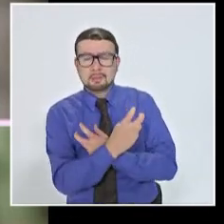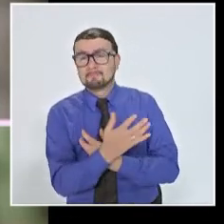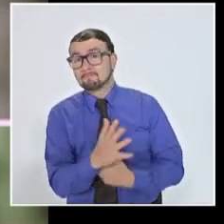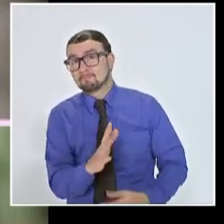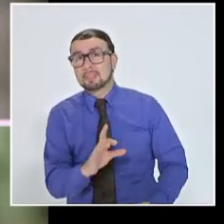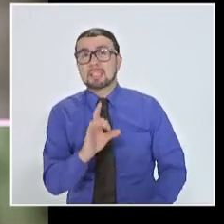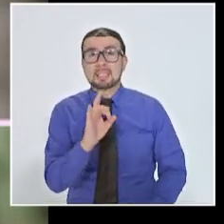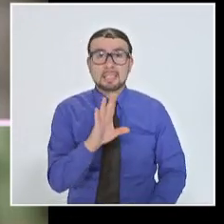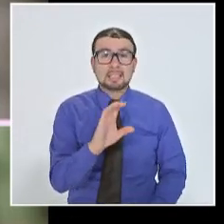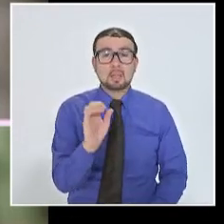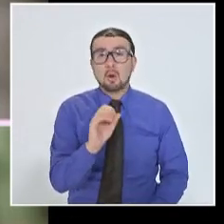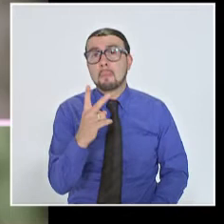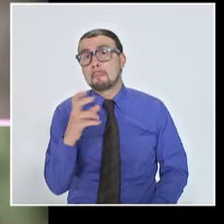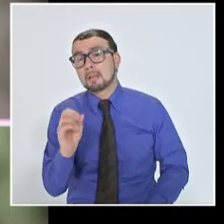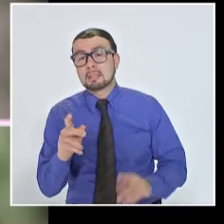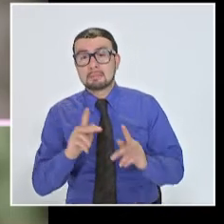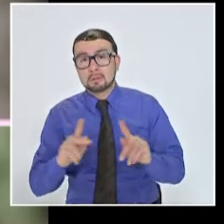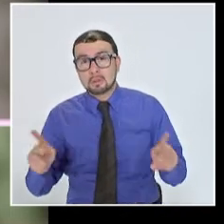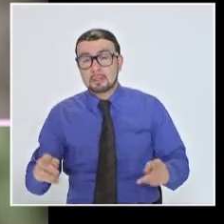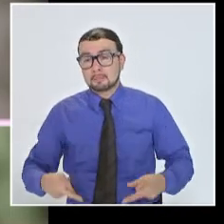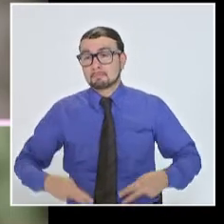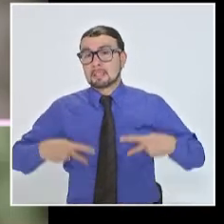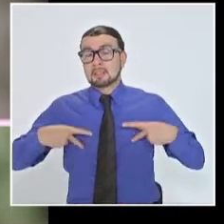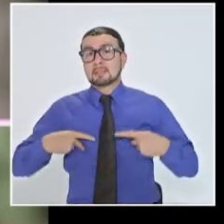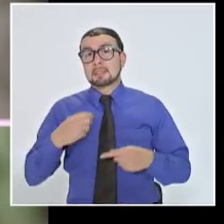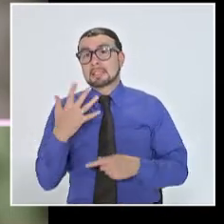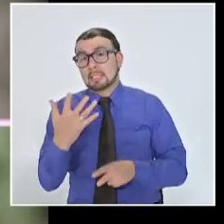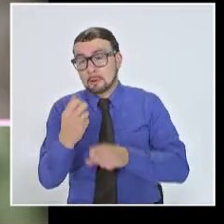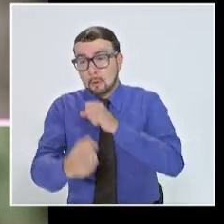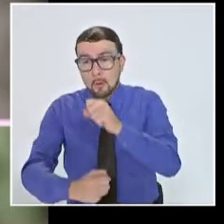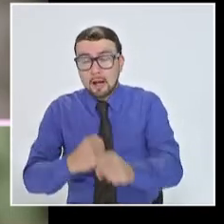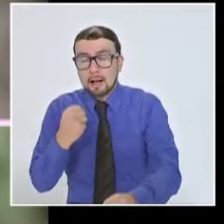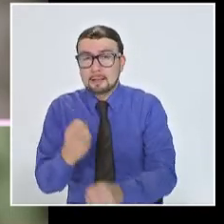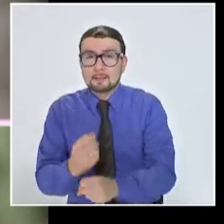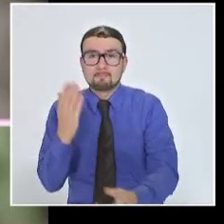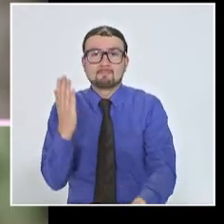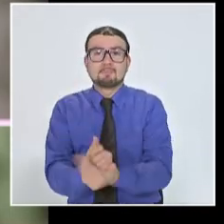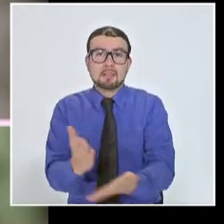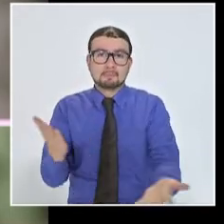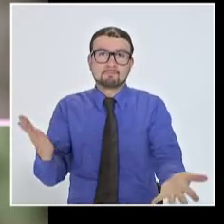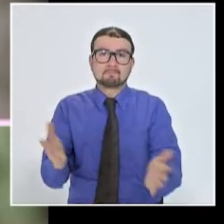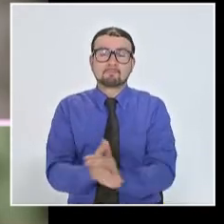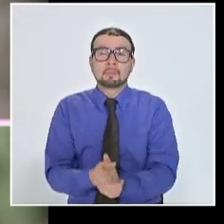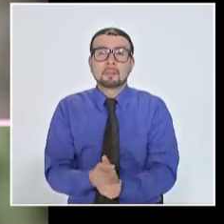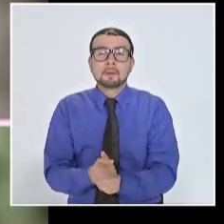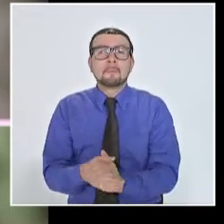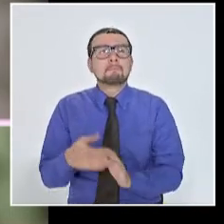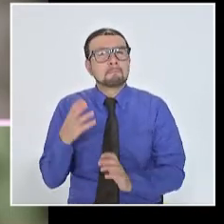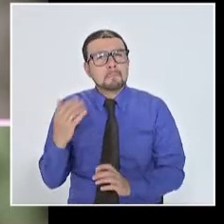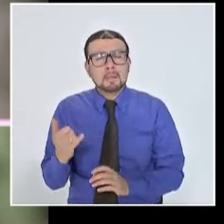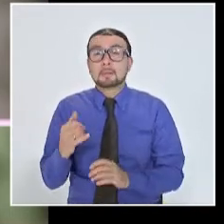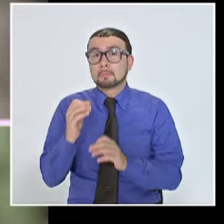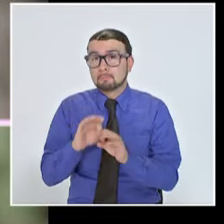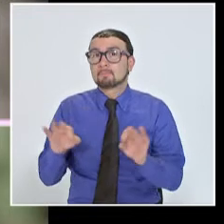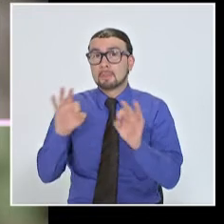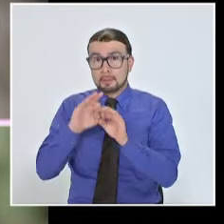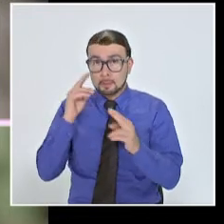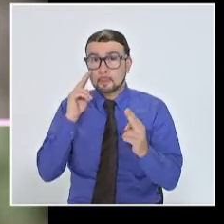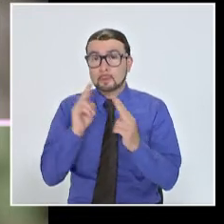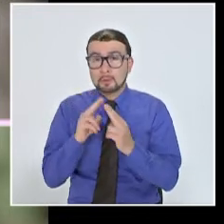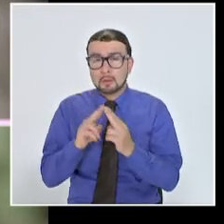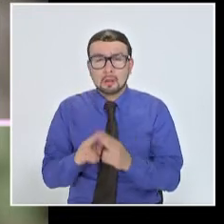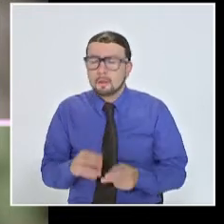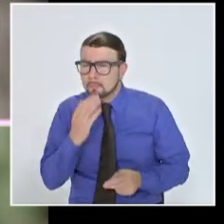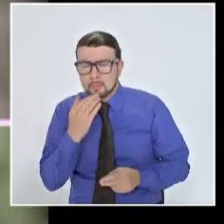están vivas a los 5 años. Entonces esa es la importancia de nosotros conocer esto. Cuando nosotros hablamos del tratamiento, debemos